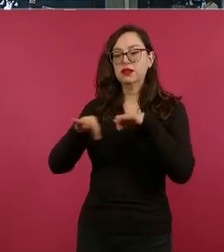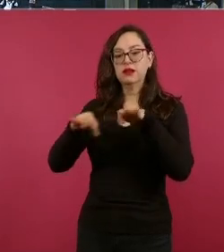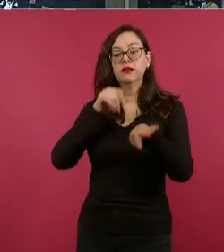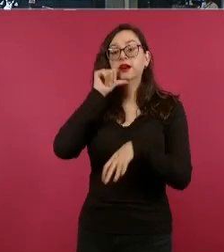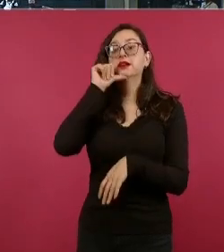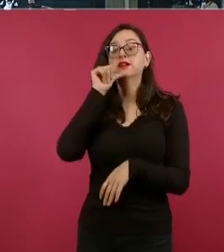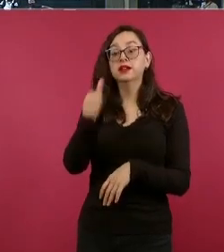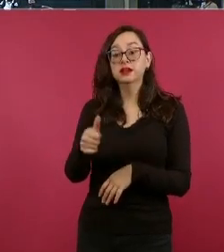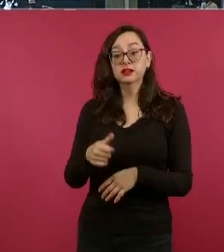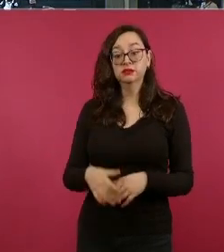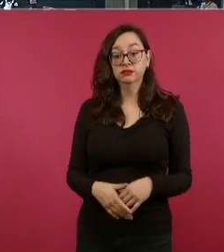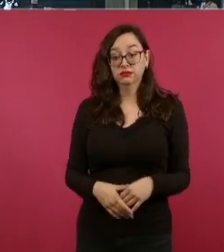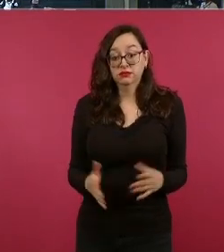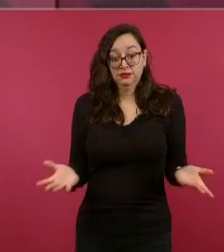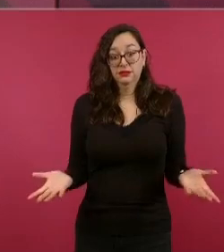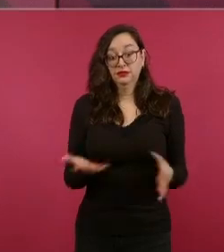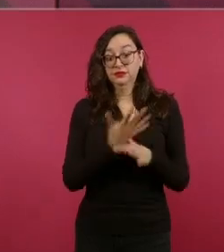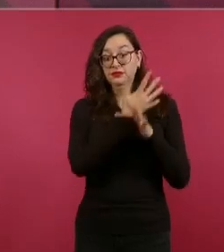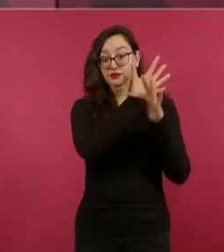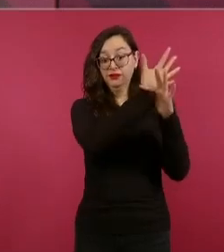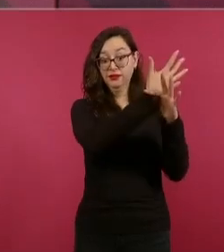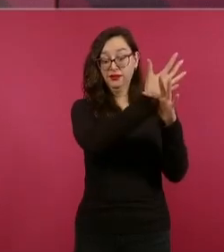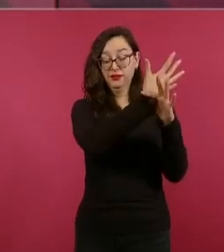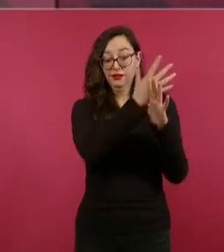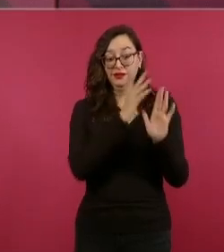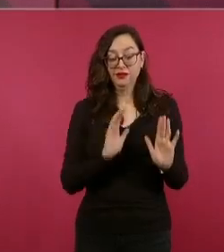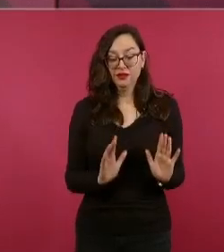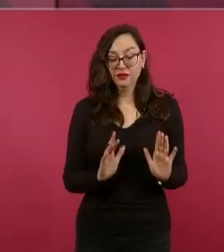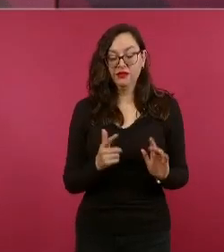Poco a poco fue cambiando,